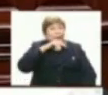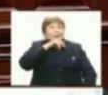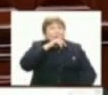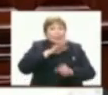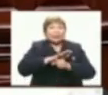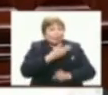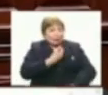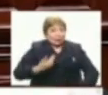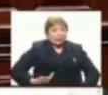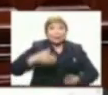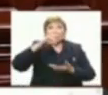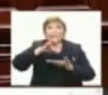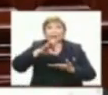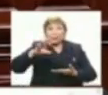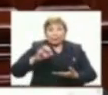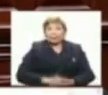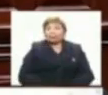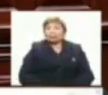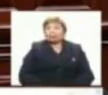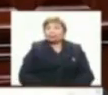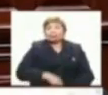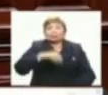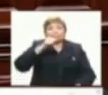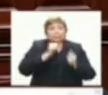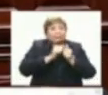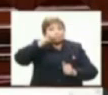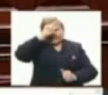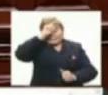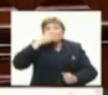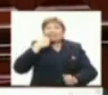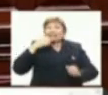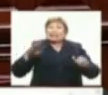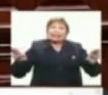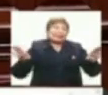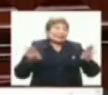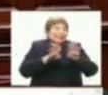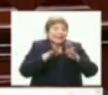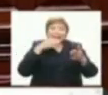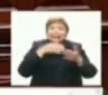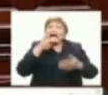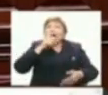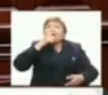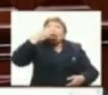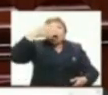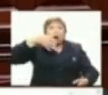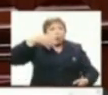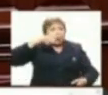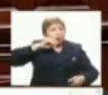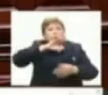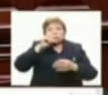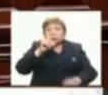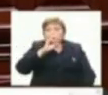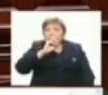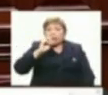de gobierno con el pueblo, con el Perú, es cerrar la brecha de servicios de agua y saneamiento al